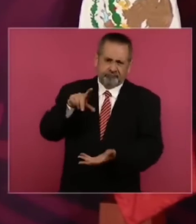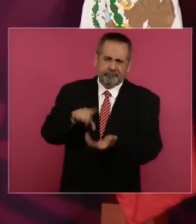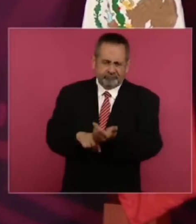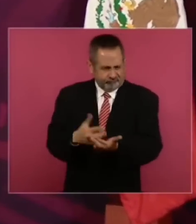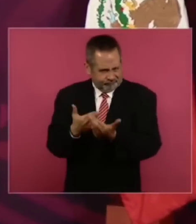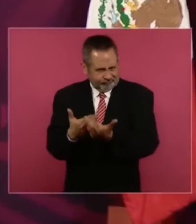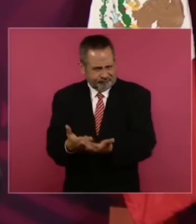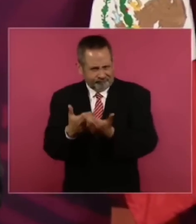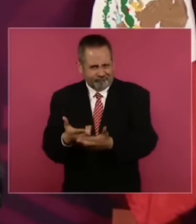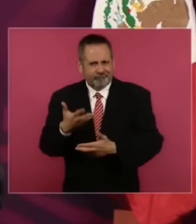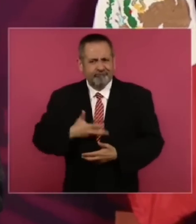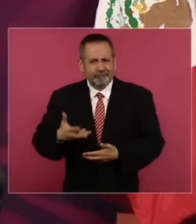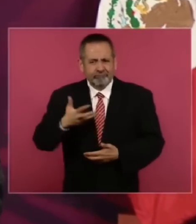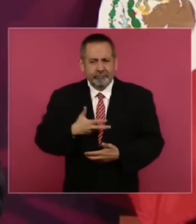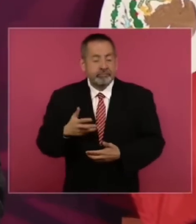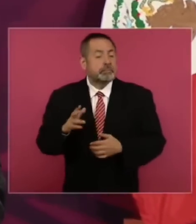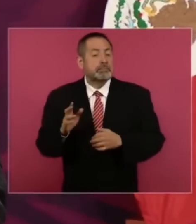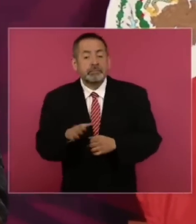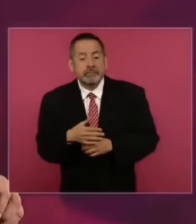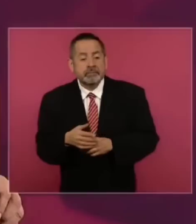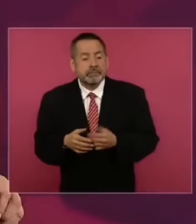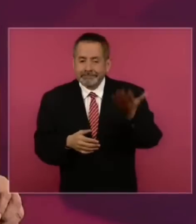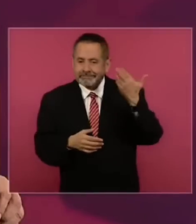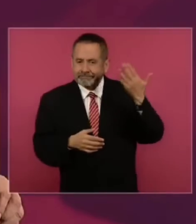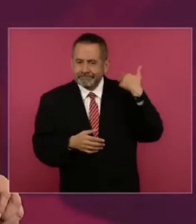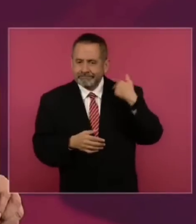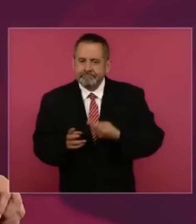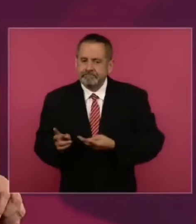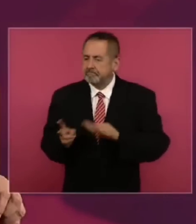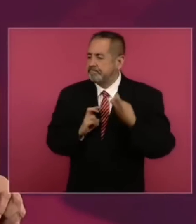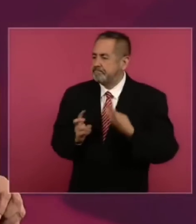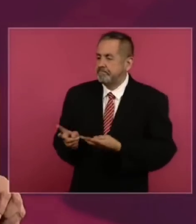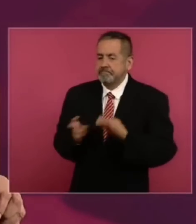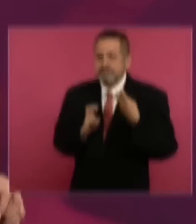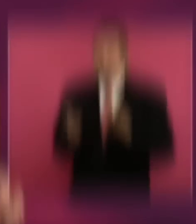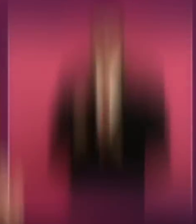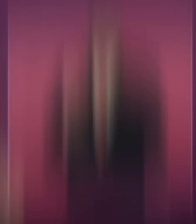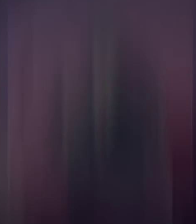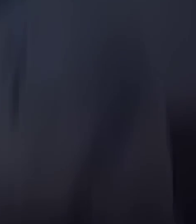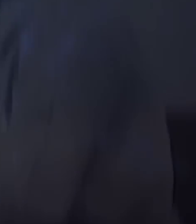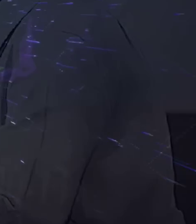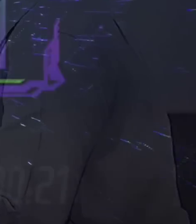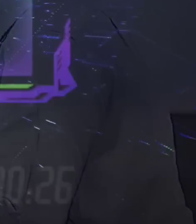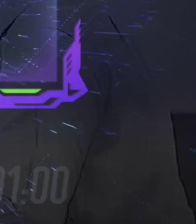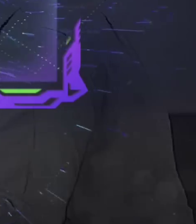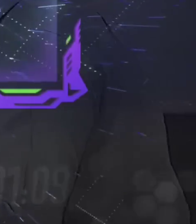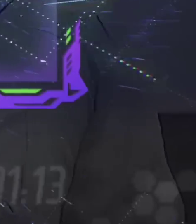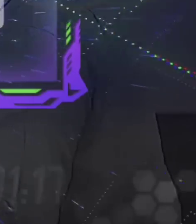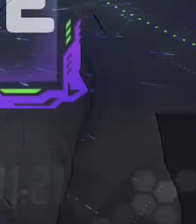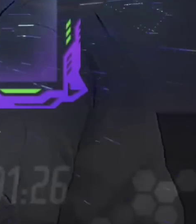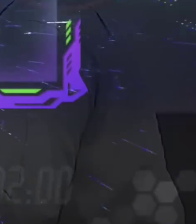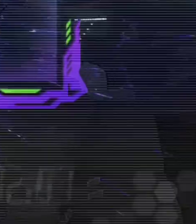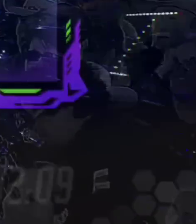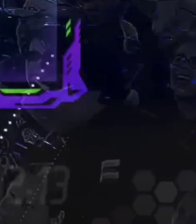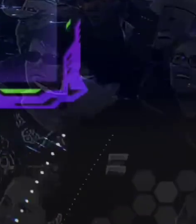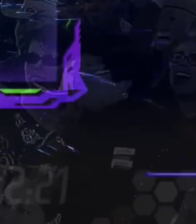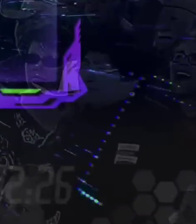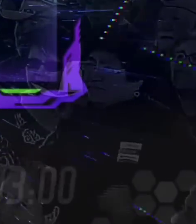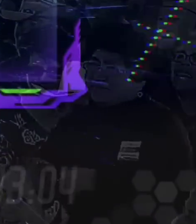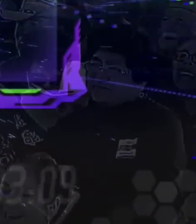precisamente porque no permitimos que se roben el dinero del pueblo Viva